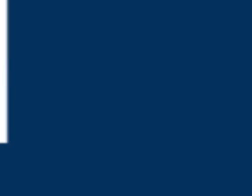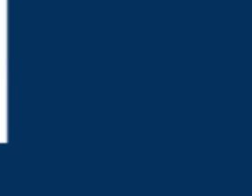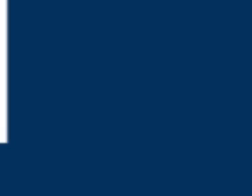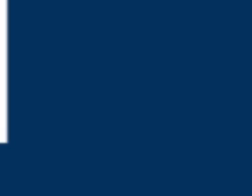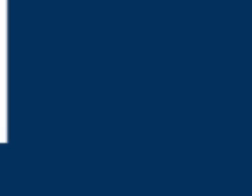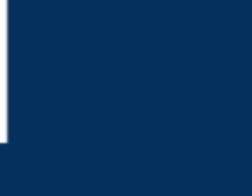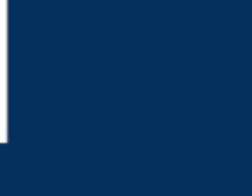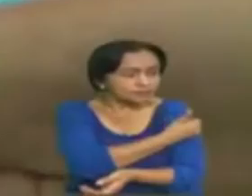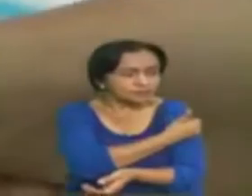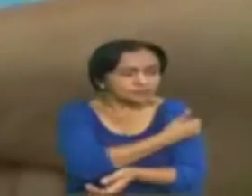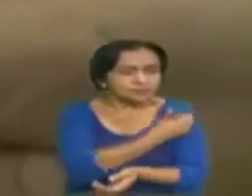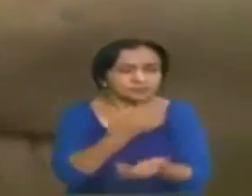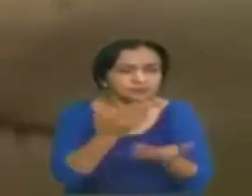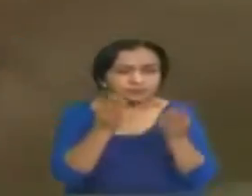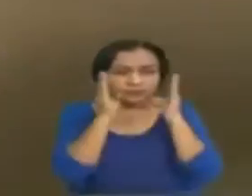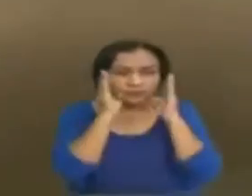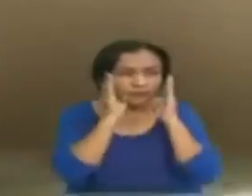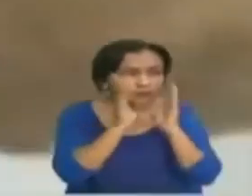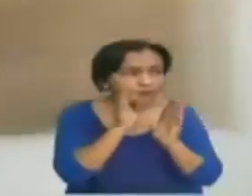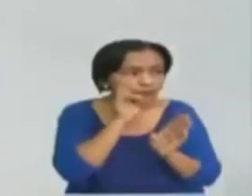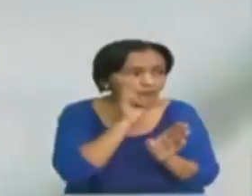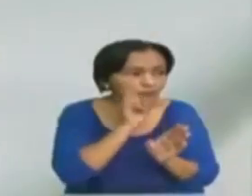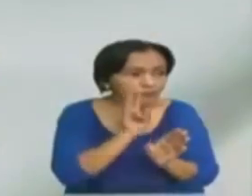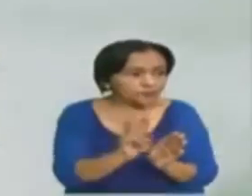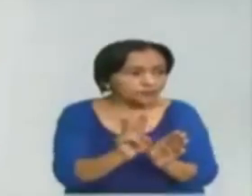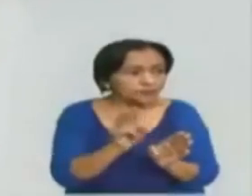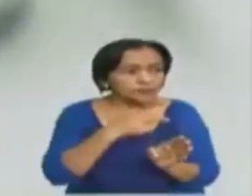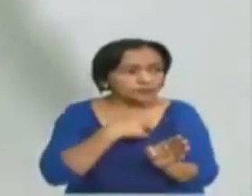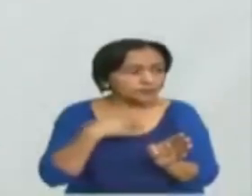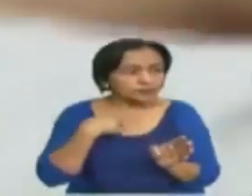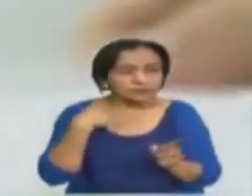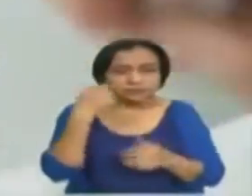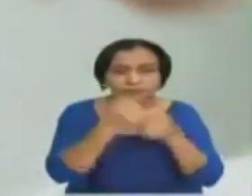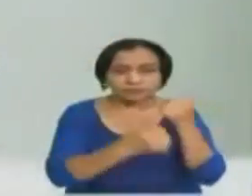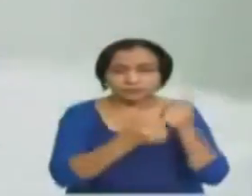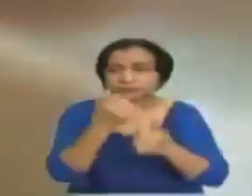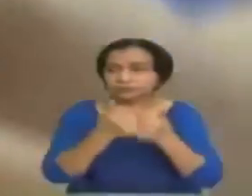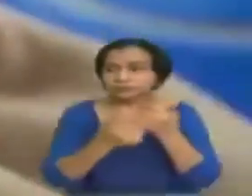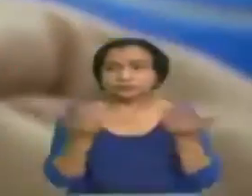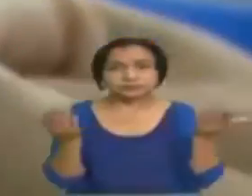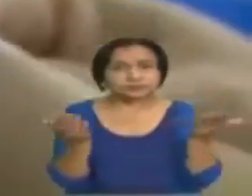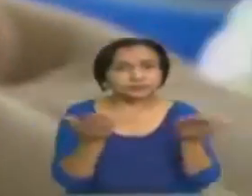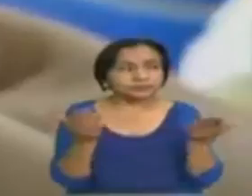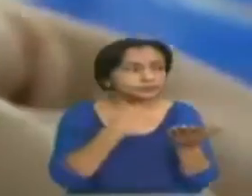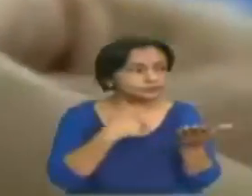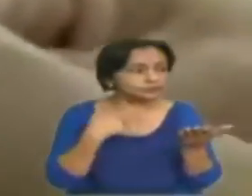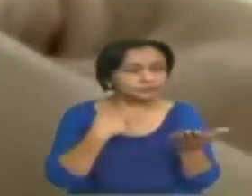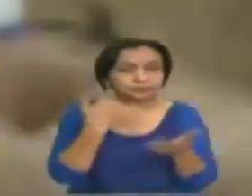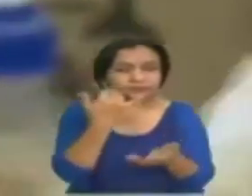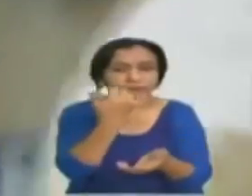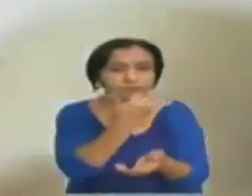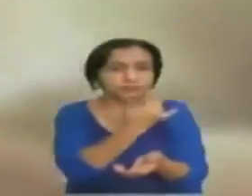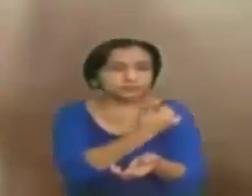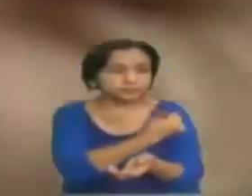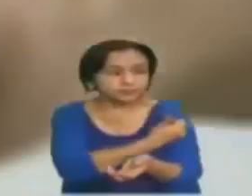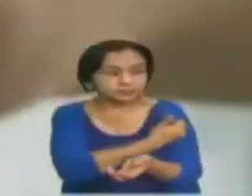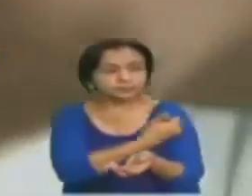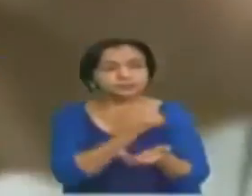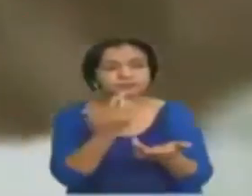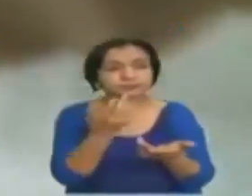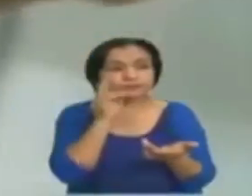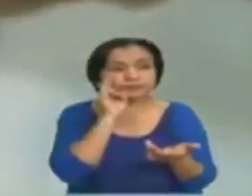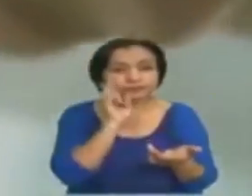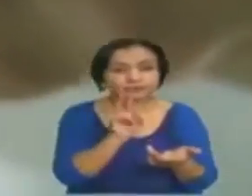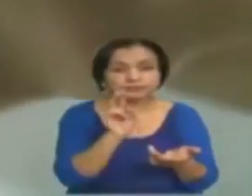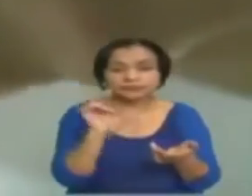Casa Materna Margarita Calderón, segunda dosis. En Nandasmo, José Napoleón García,